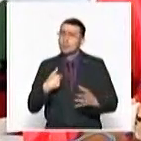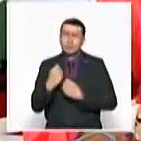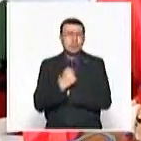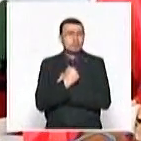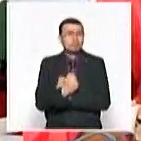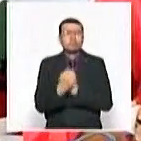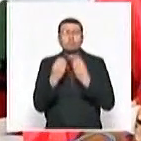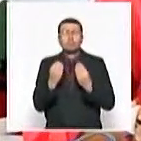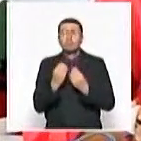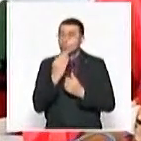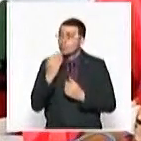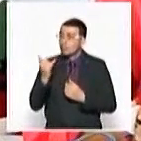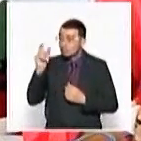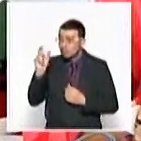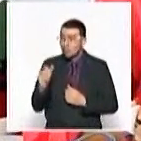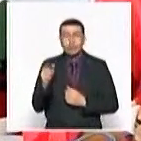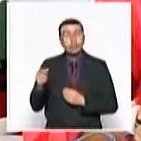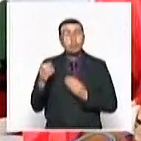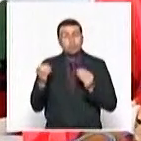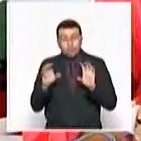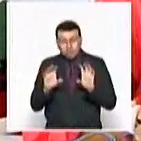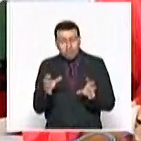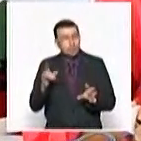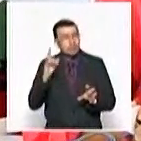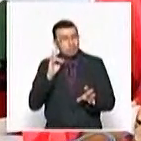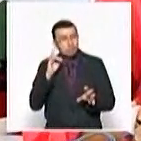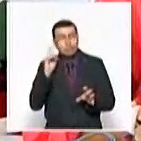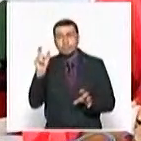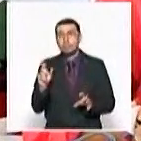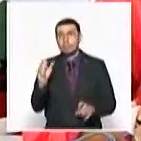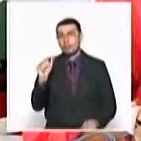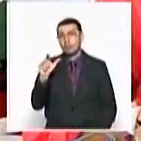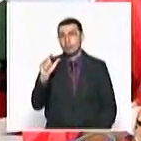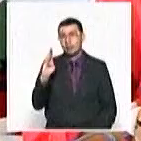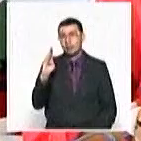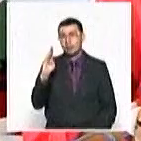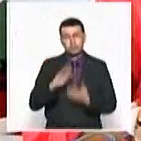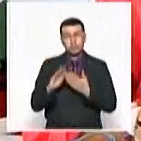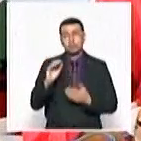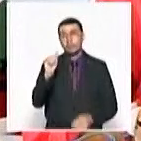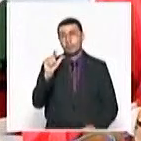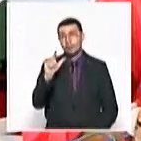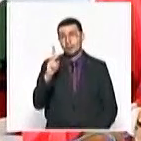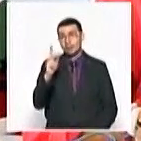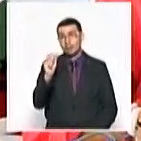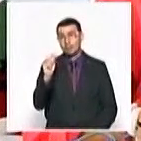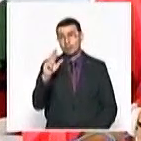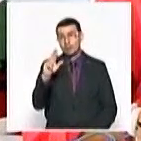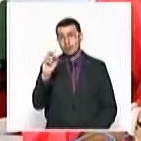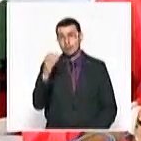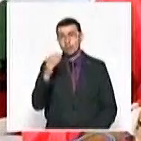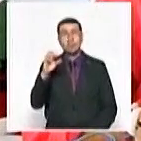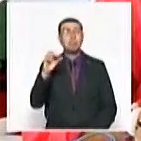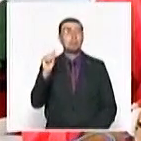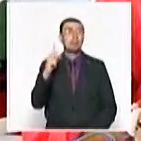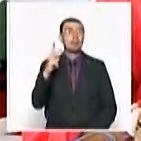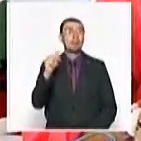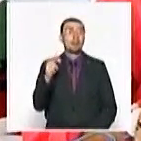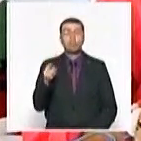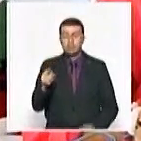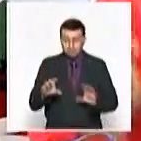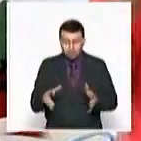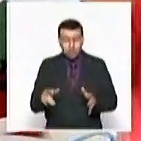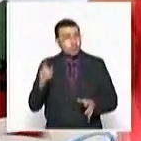persona que hace radio permanentemente con nosotros, que es Álvaro Pava, en los estudios de Todelar. Y desde enero